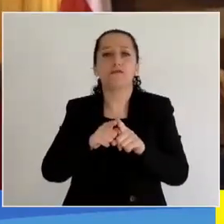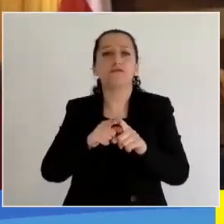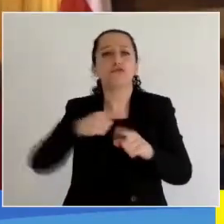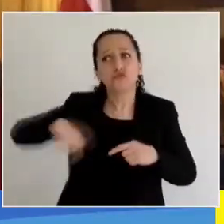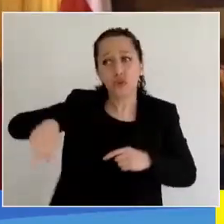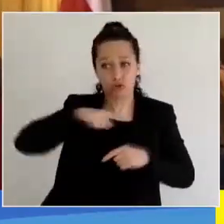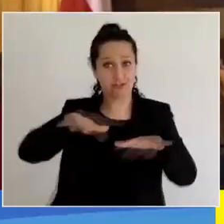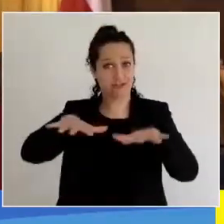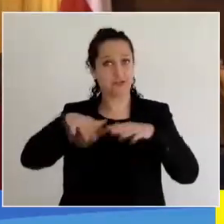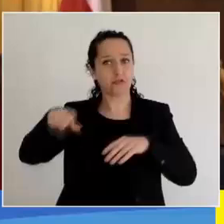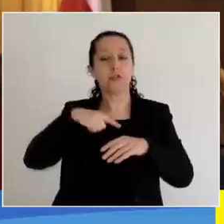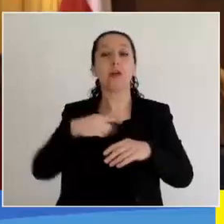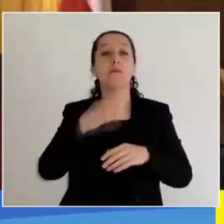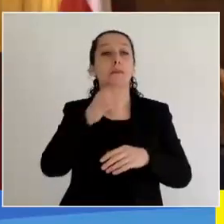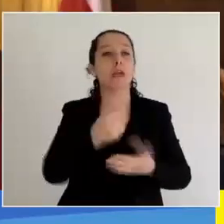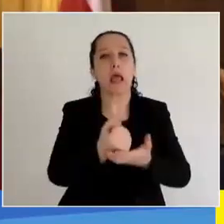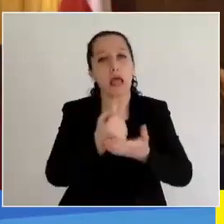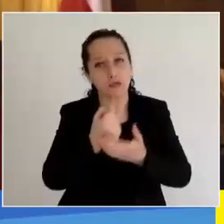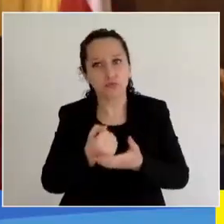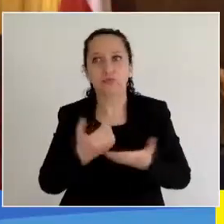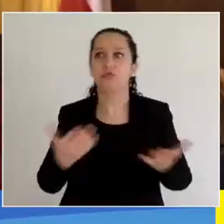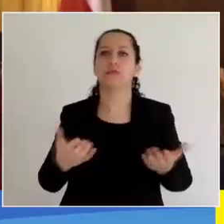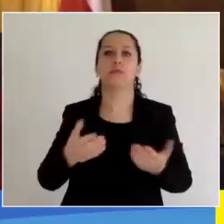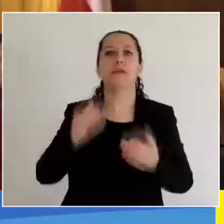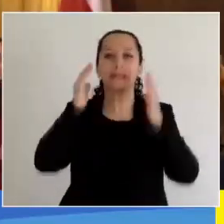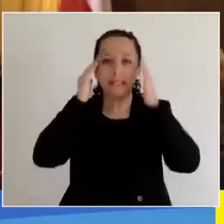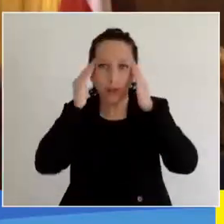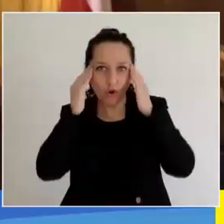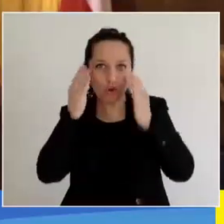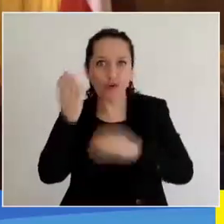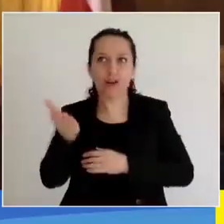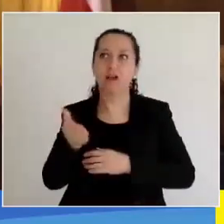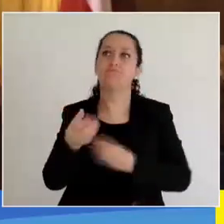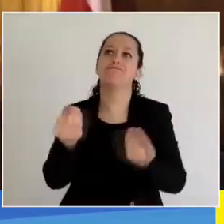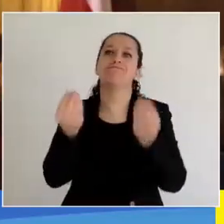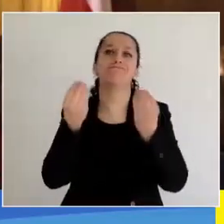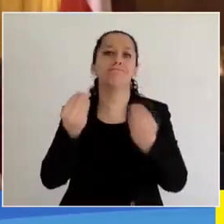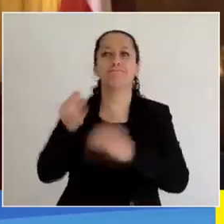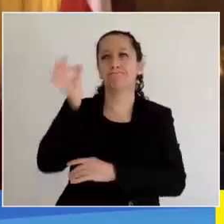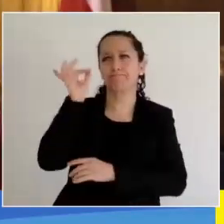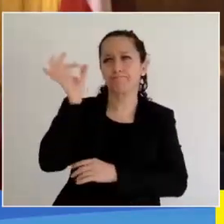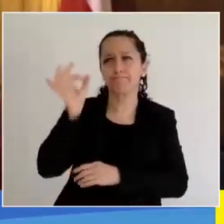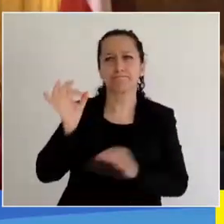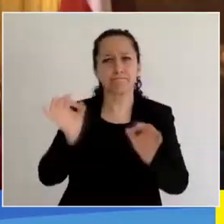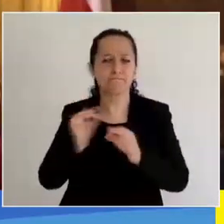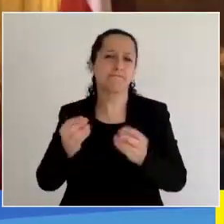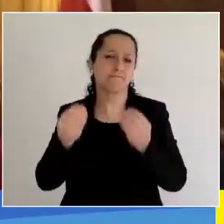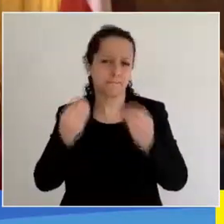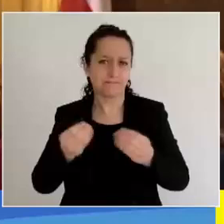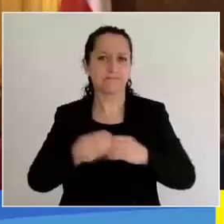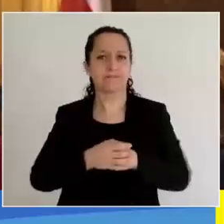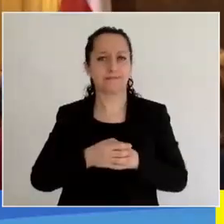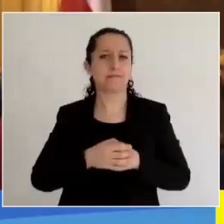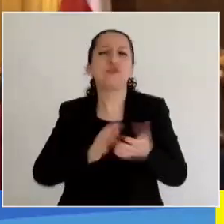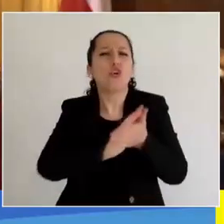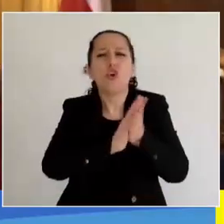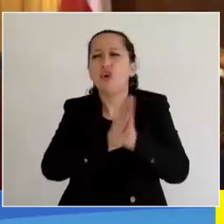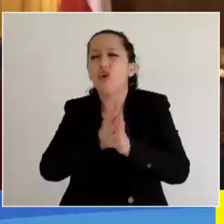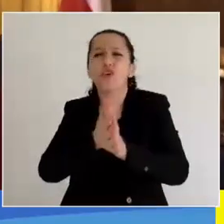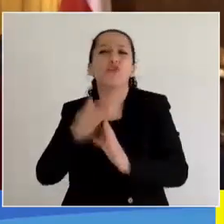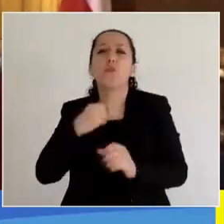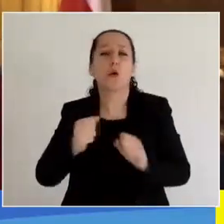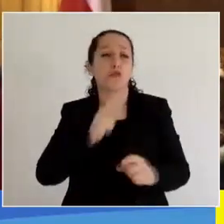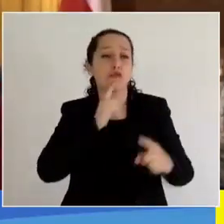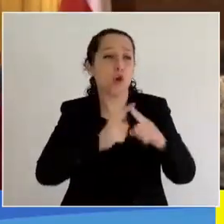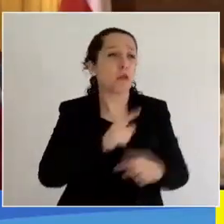de todos los que estuvimos aquí, al personal que nos ayudó, a la psicóloga que fue maravilloso lo que hizo. A